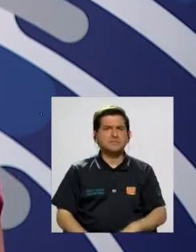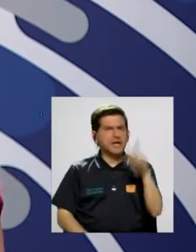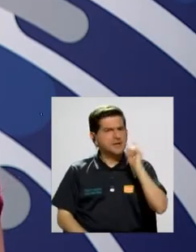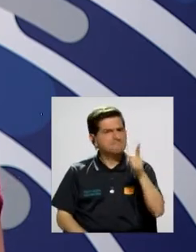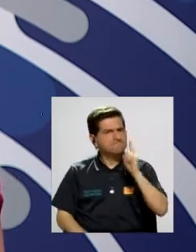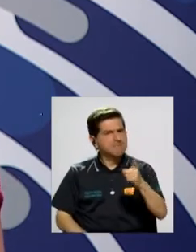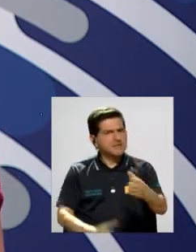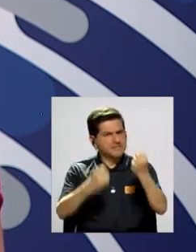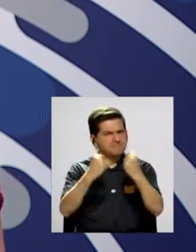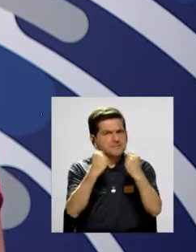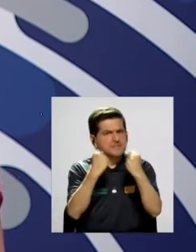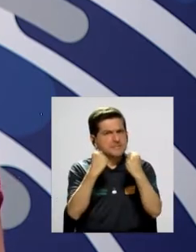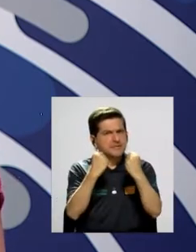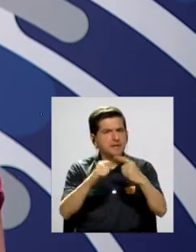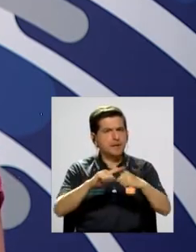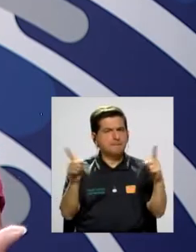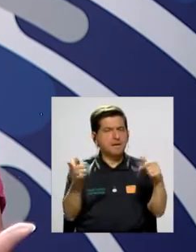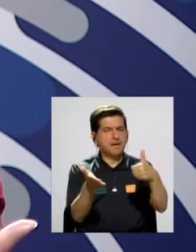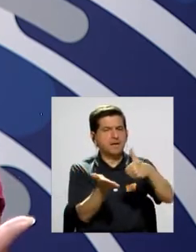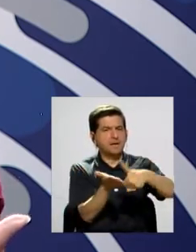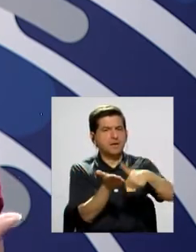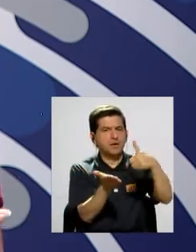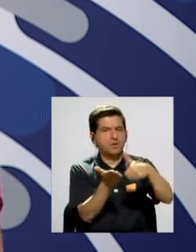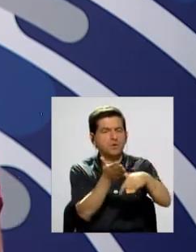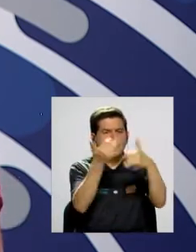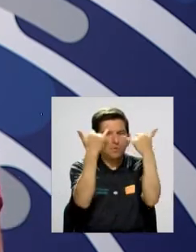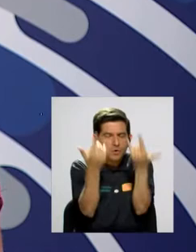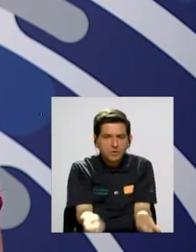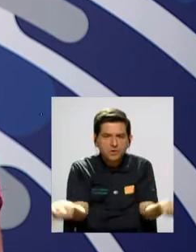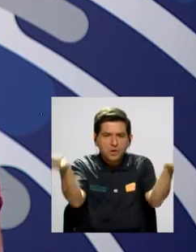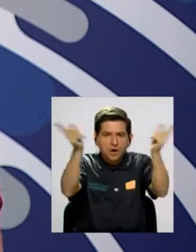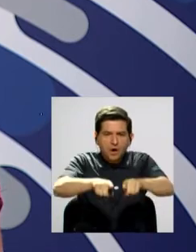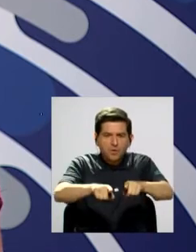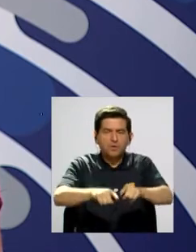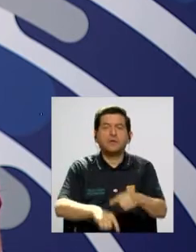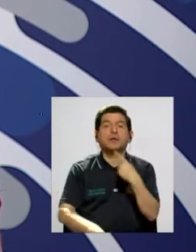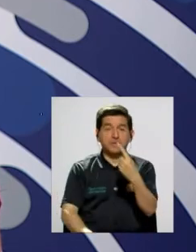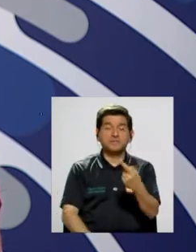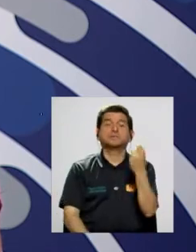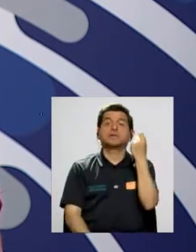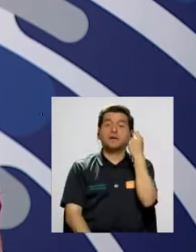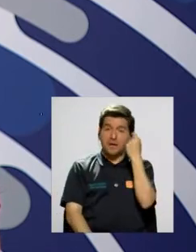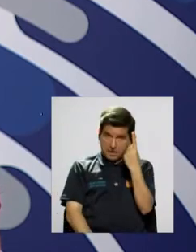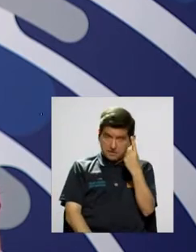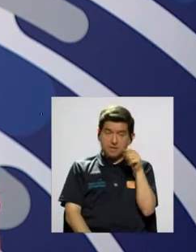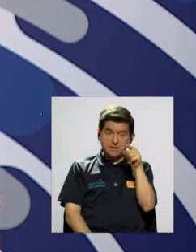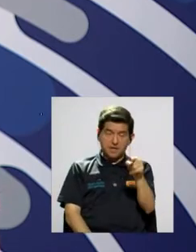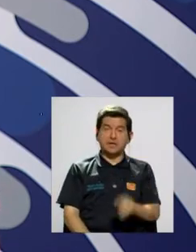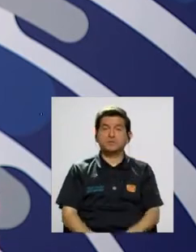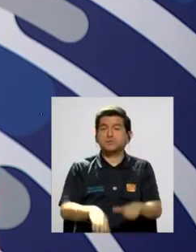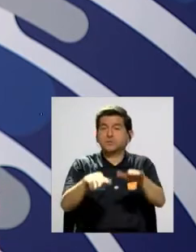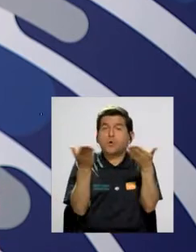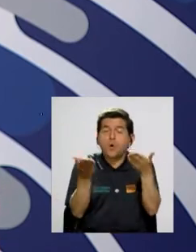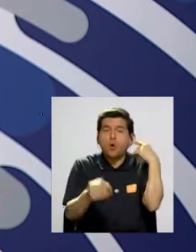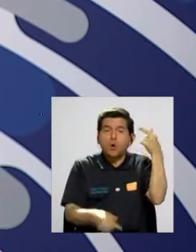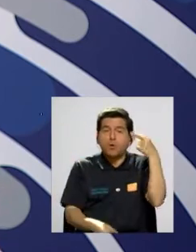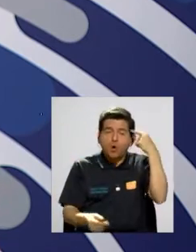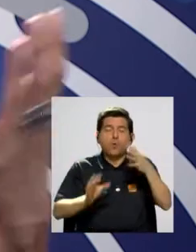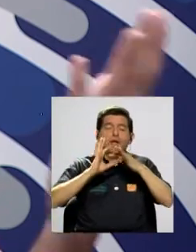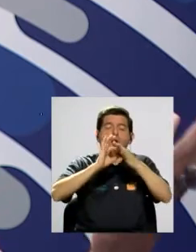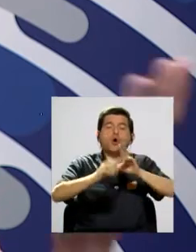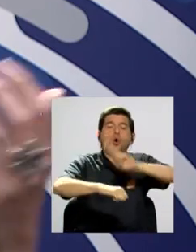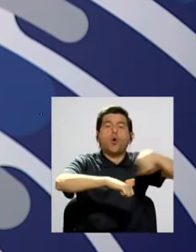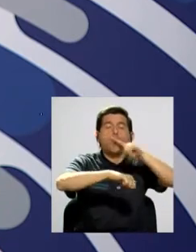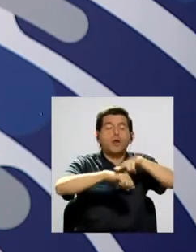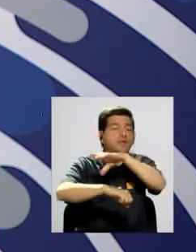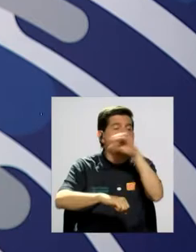de atención. Pero al dar el voto de la manera en la que lo está dando hoy, dice, entendemos que esto tiene que ser a través de un gobierno de unidad nacional, si